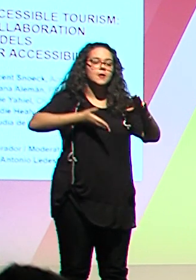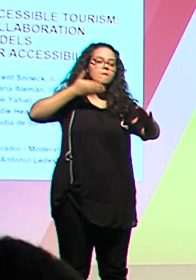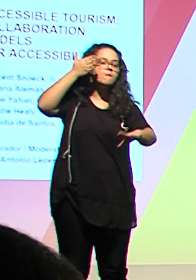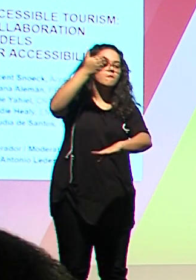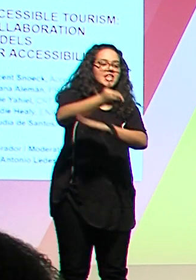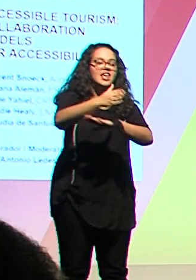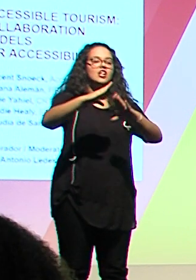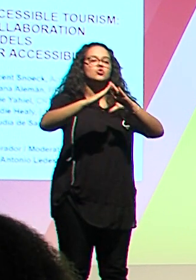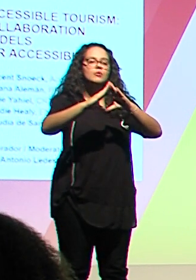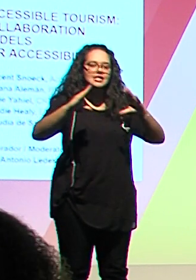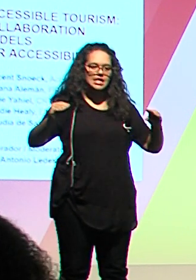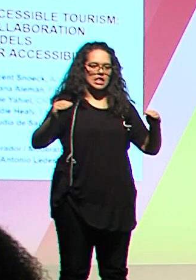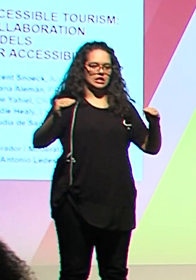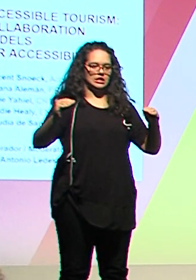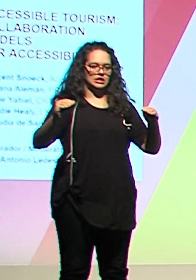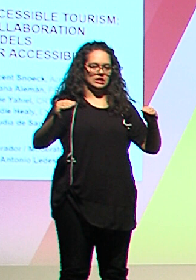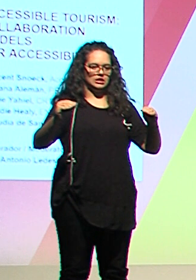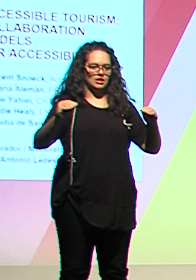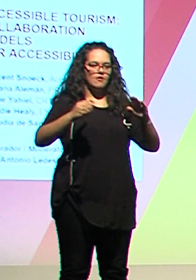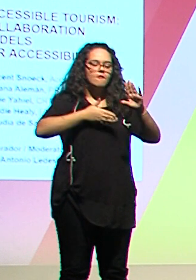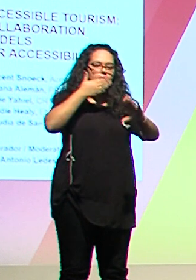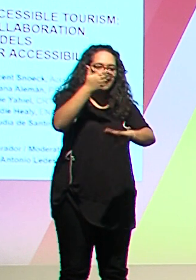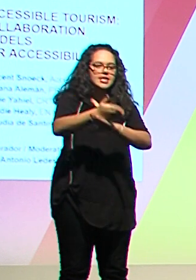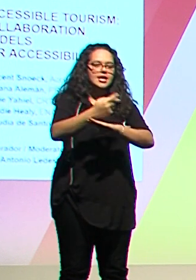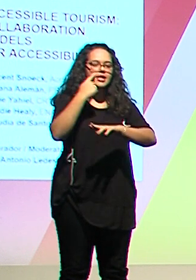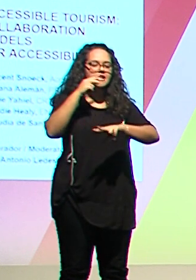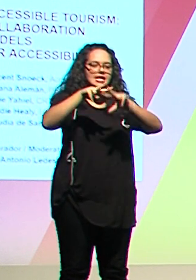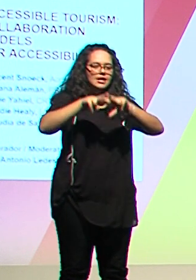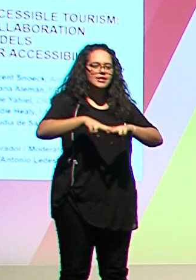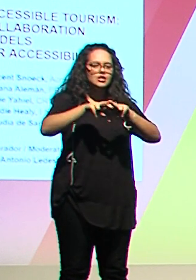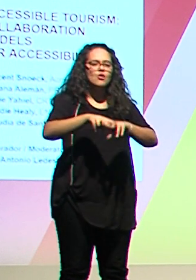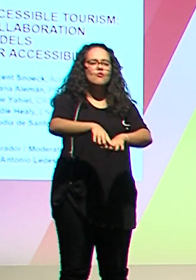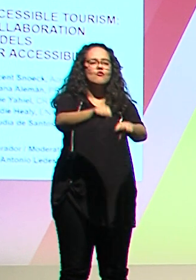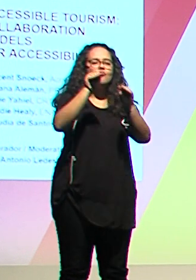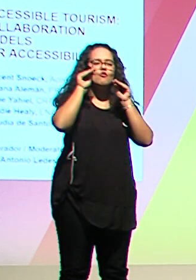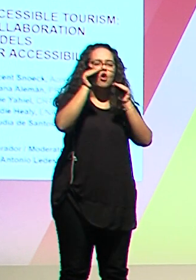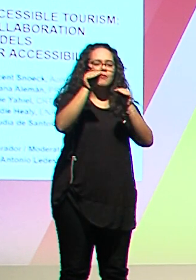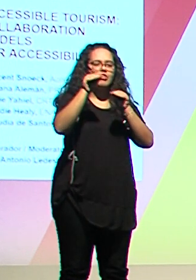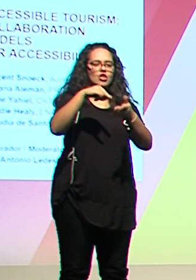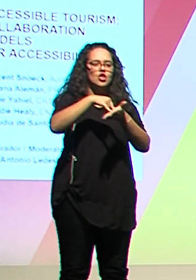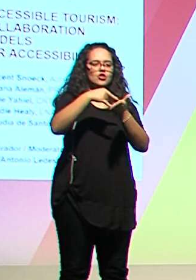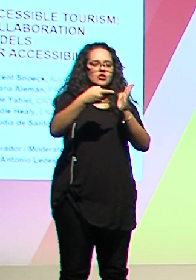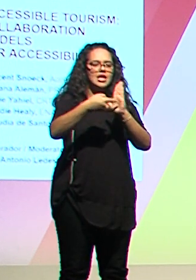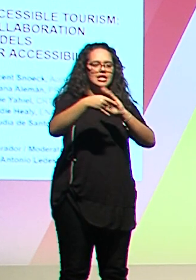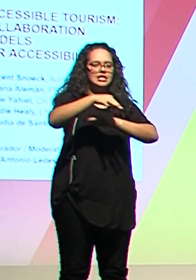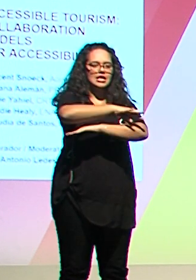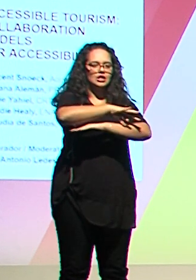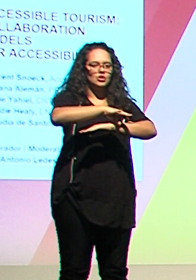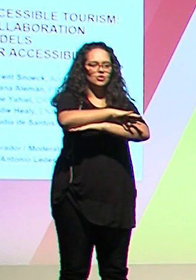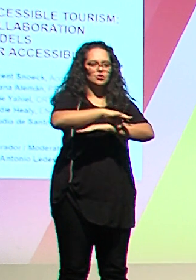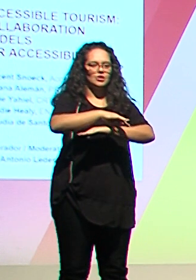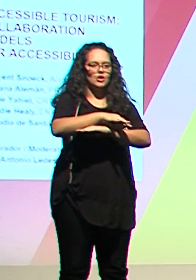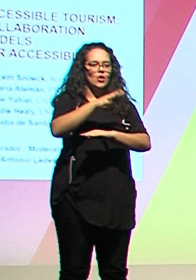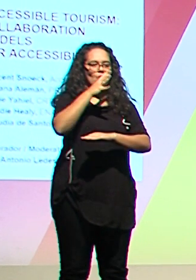universidades y revisen bien cuál es la formación que esos arquitectos están obteniendo. Porque